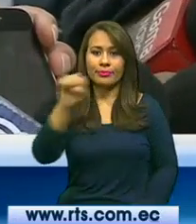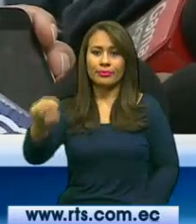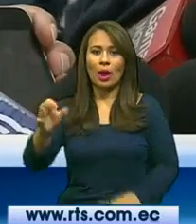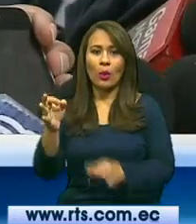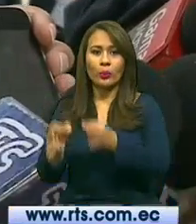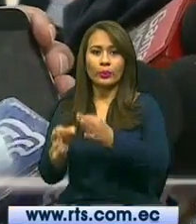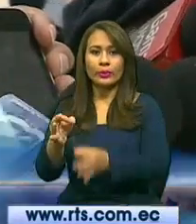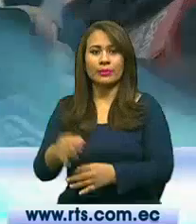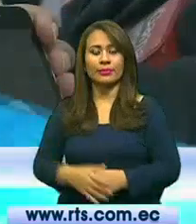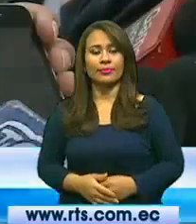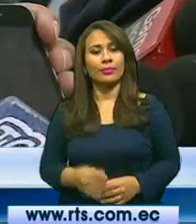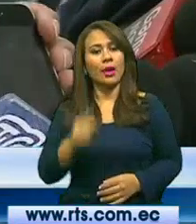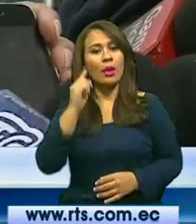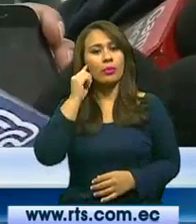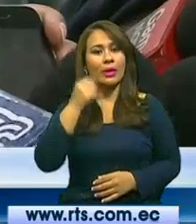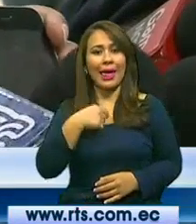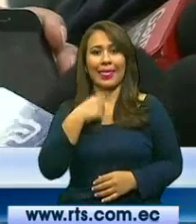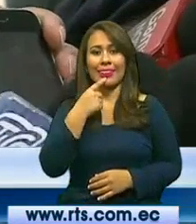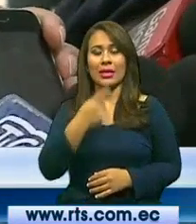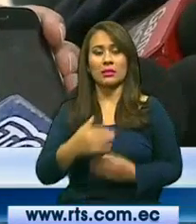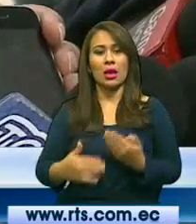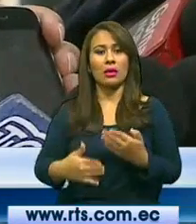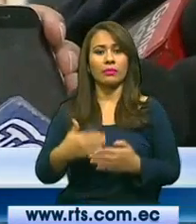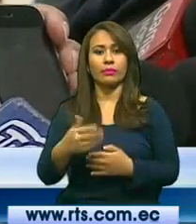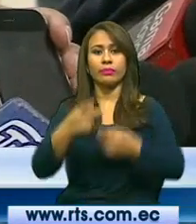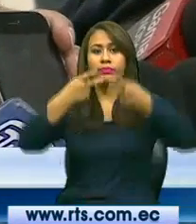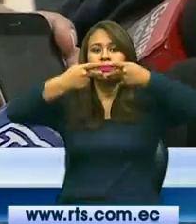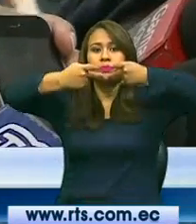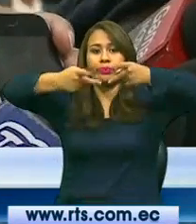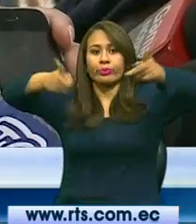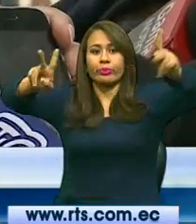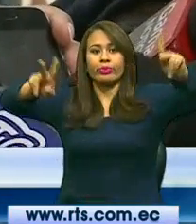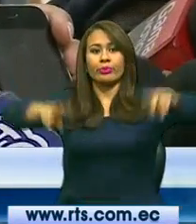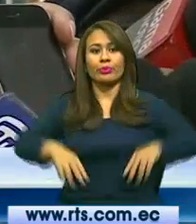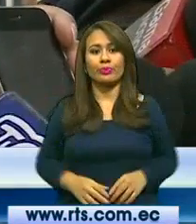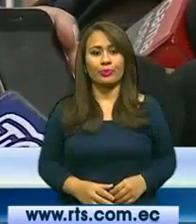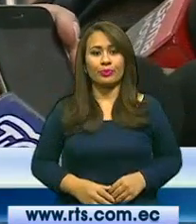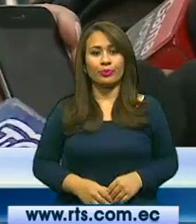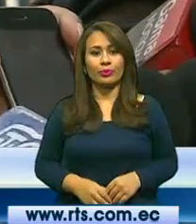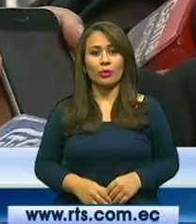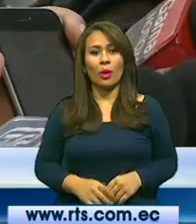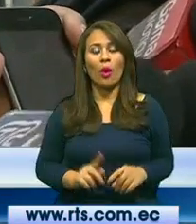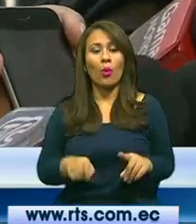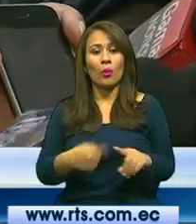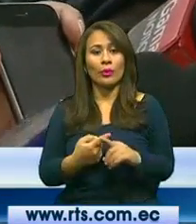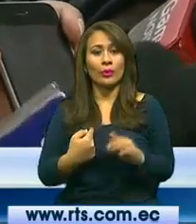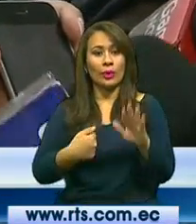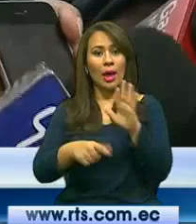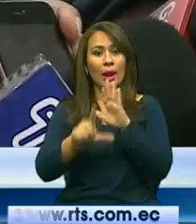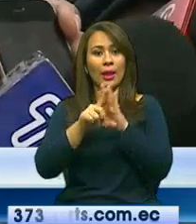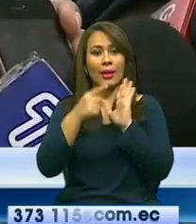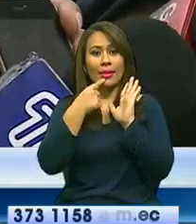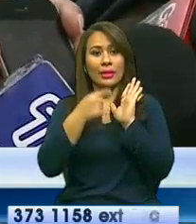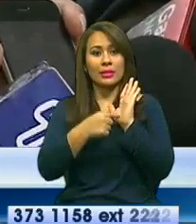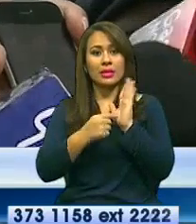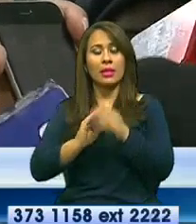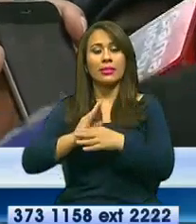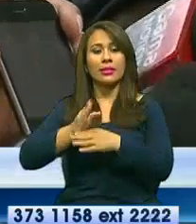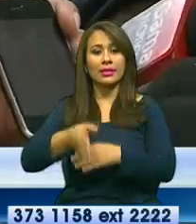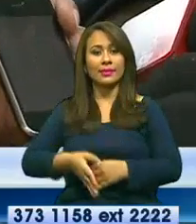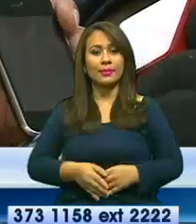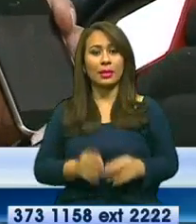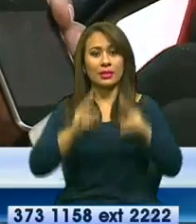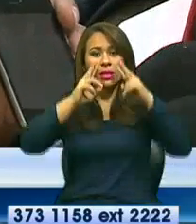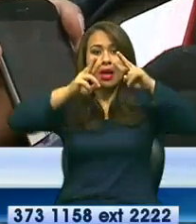se ha permitido adelantar criterio, públicamente adelantado un criterio, cuando la ley exige que después de llevar a cabo